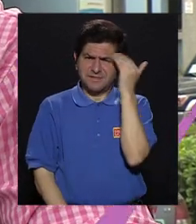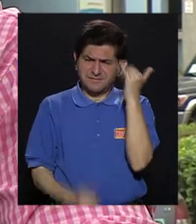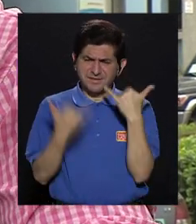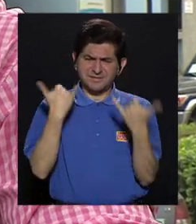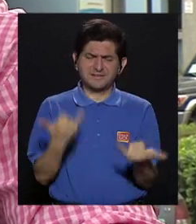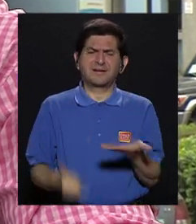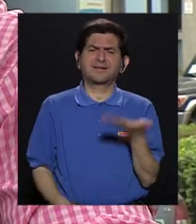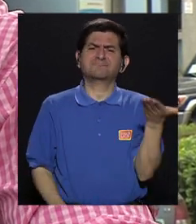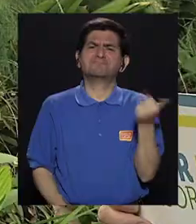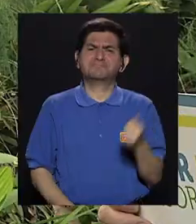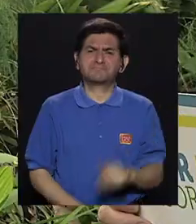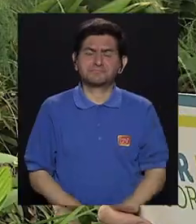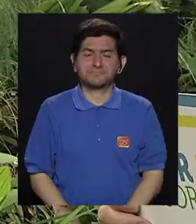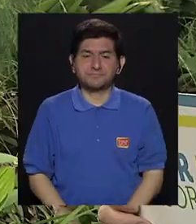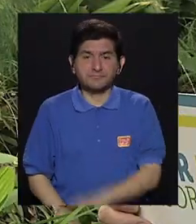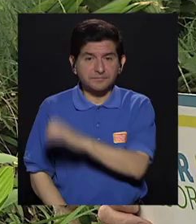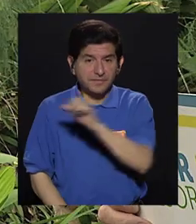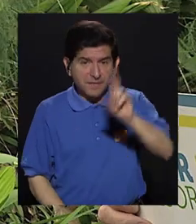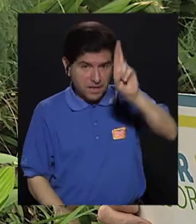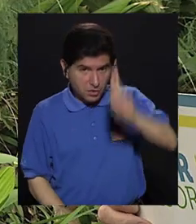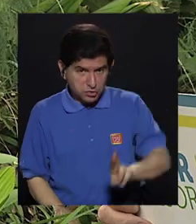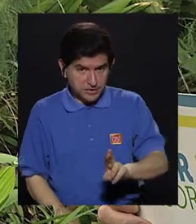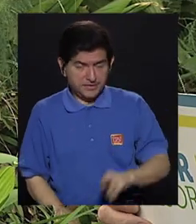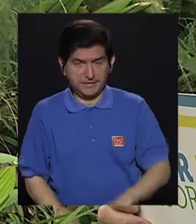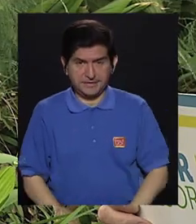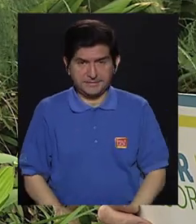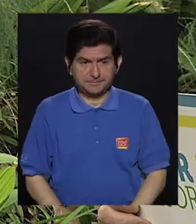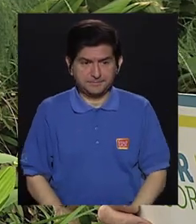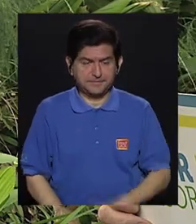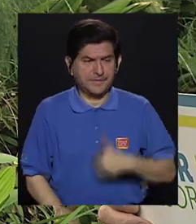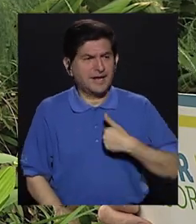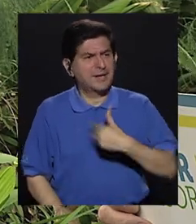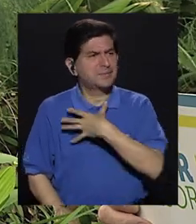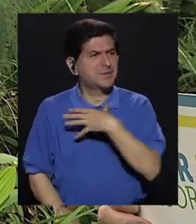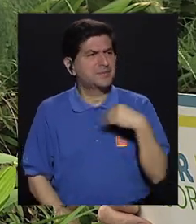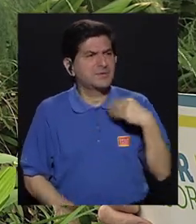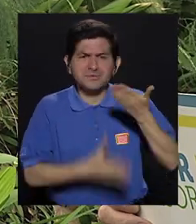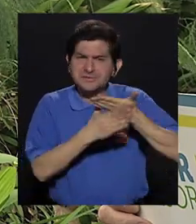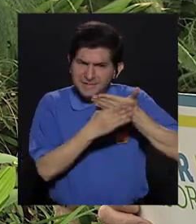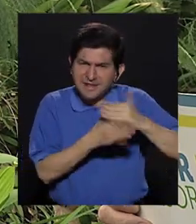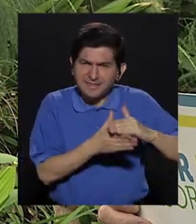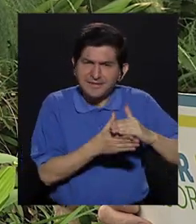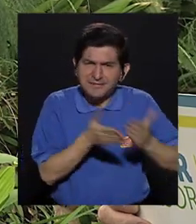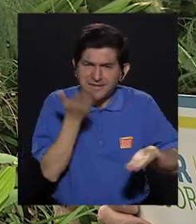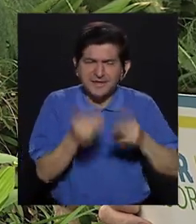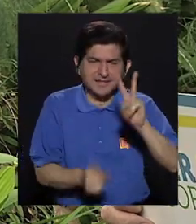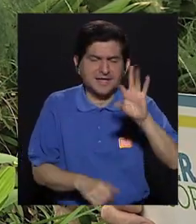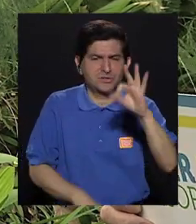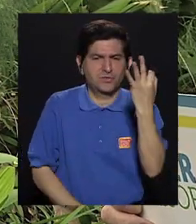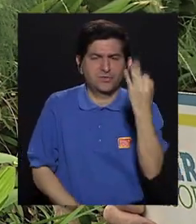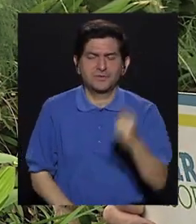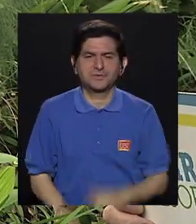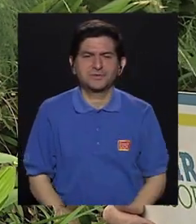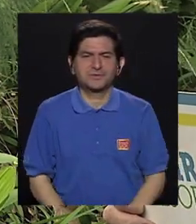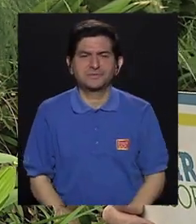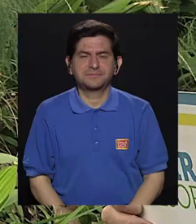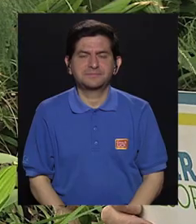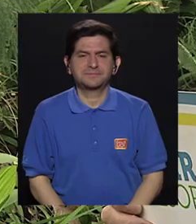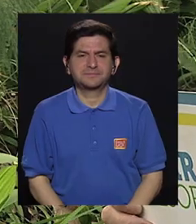conoce actualmente? En Costa Rica, a mí me gusta dividirlo, digamos, de dos